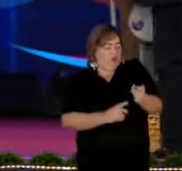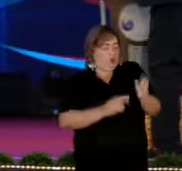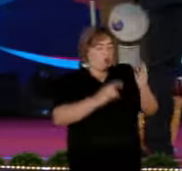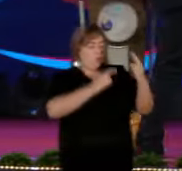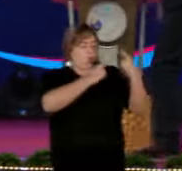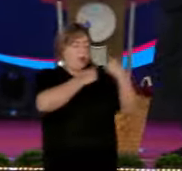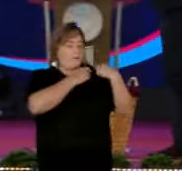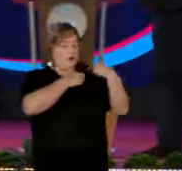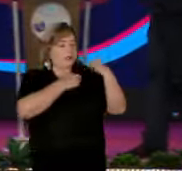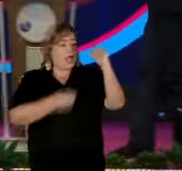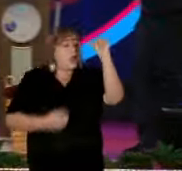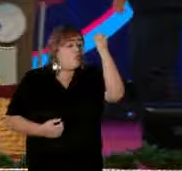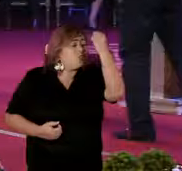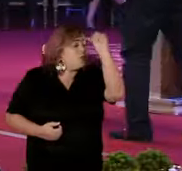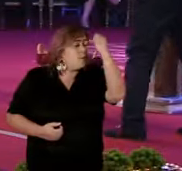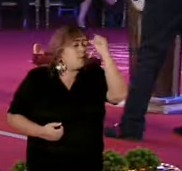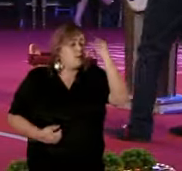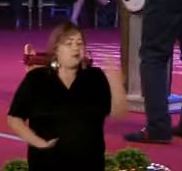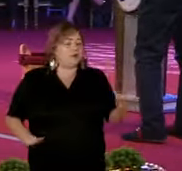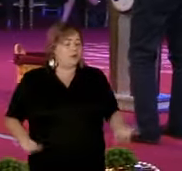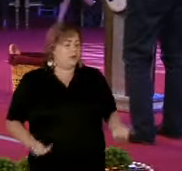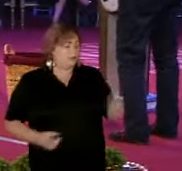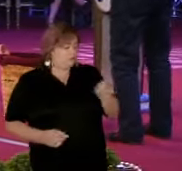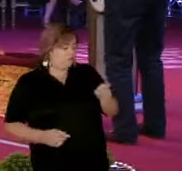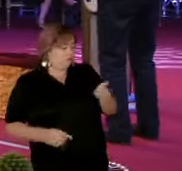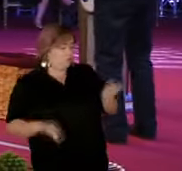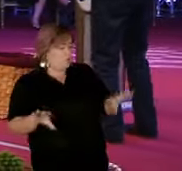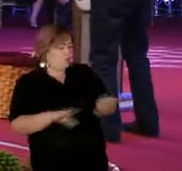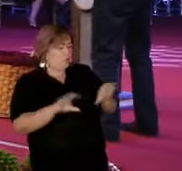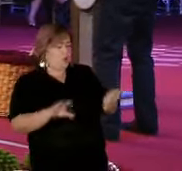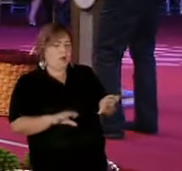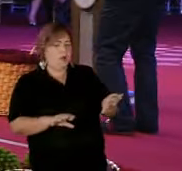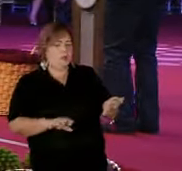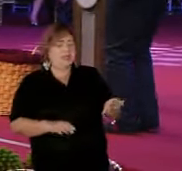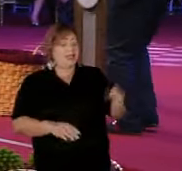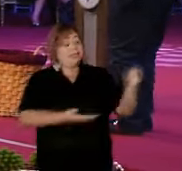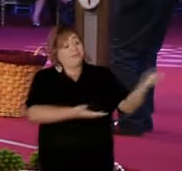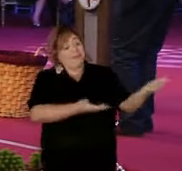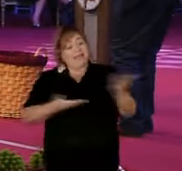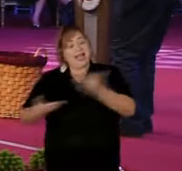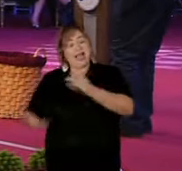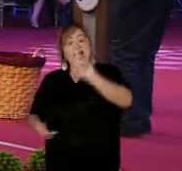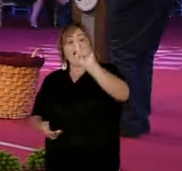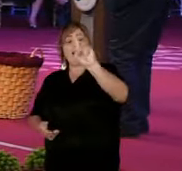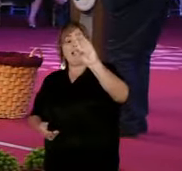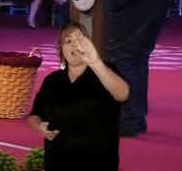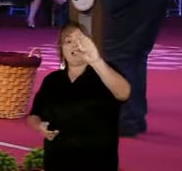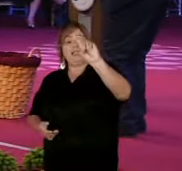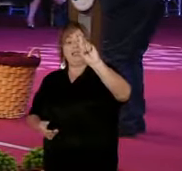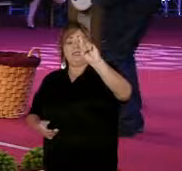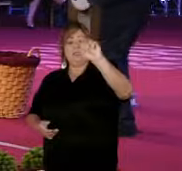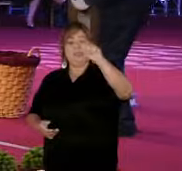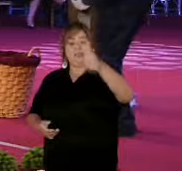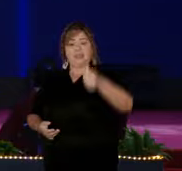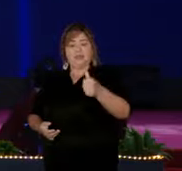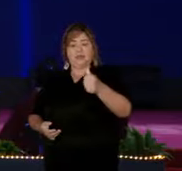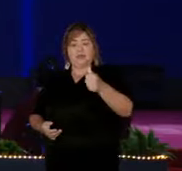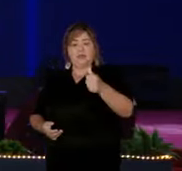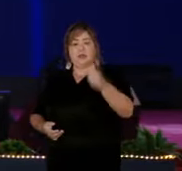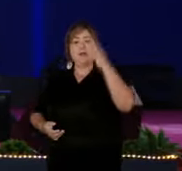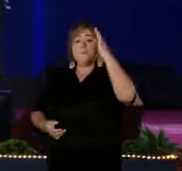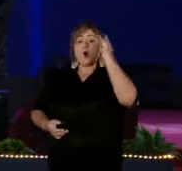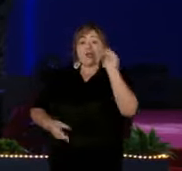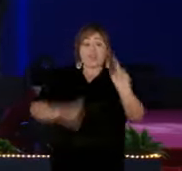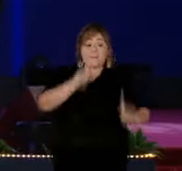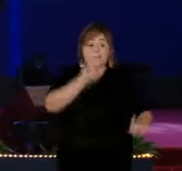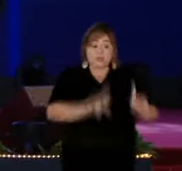domingo? ¿Qué? El diezmo. ¿Sabes una cosa, Rafa? Diezmar es de